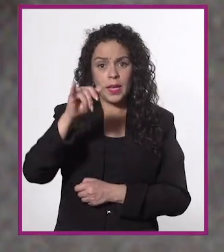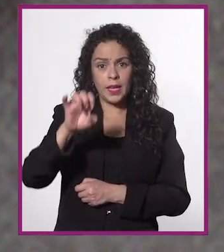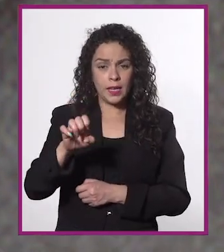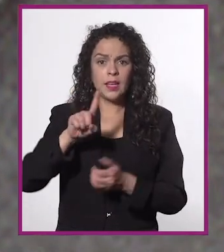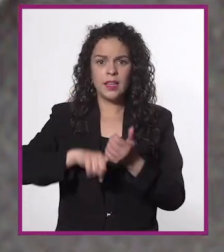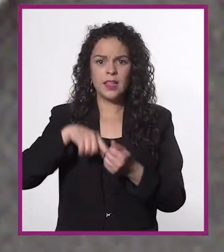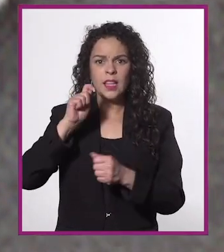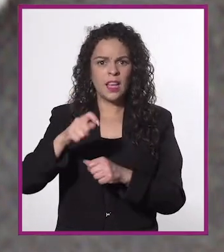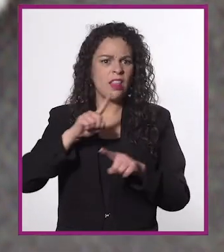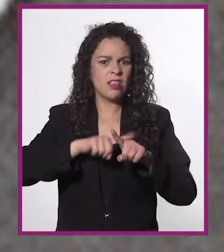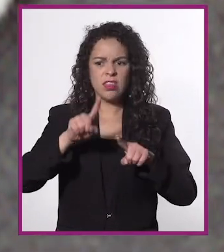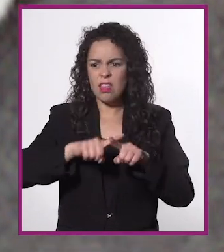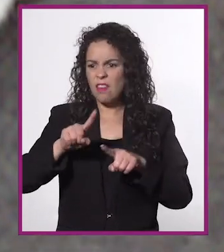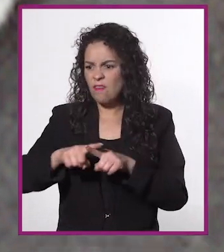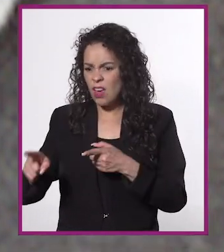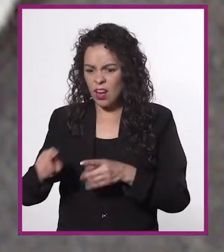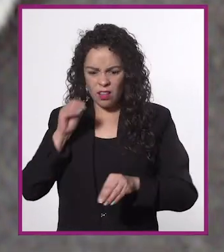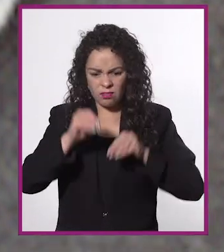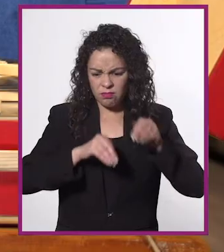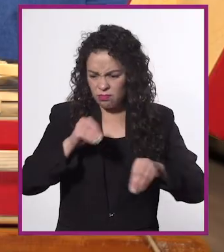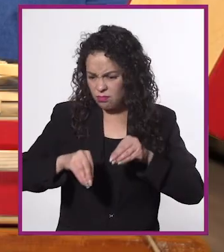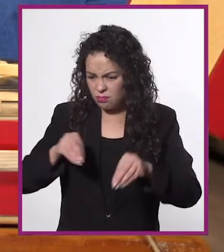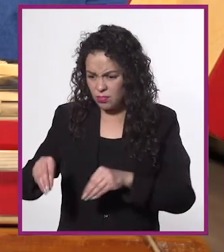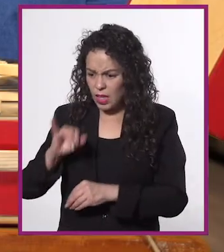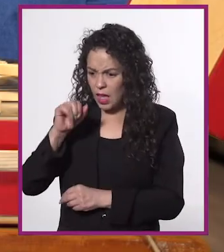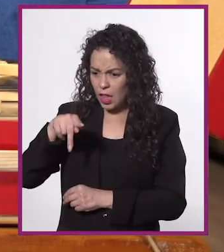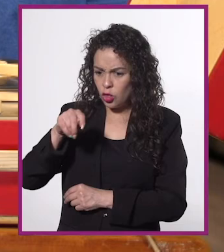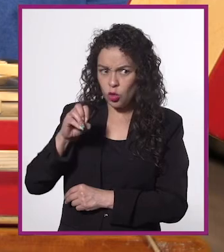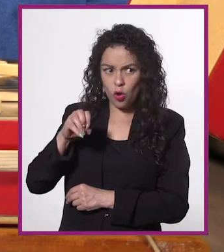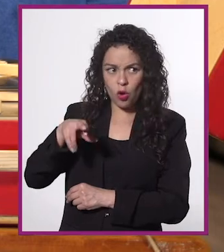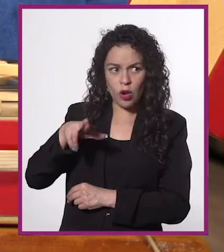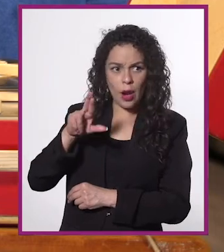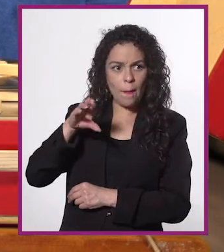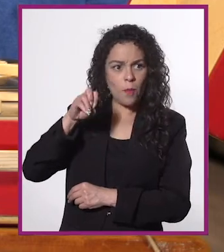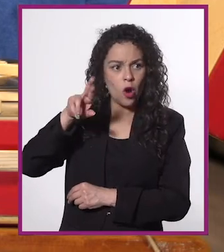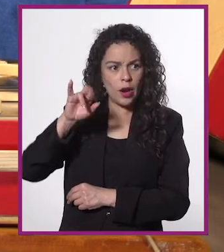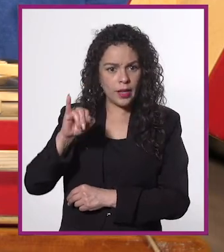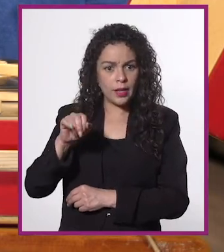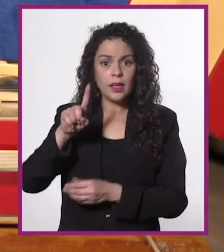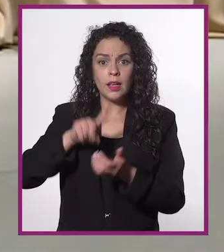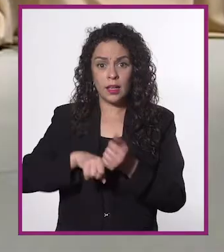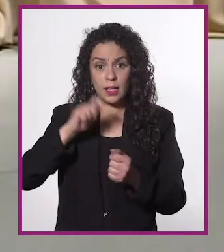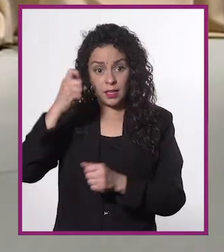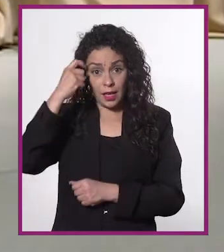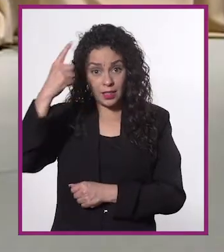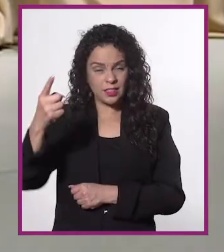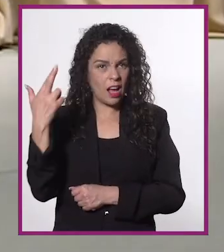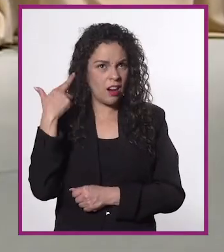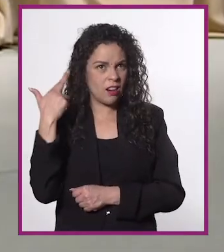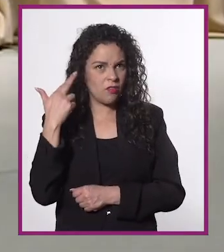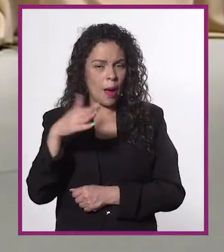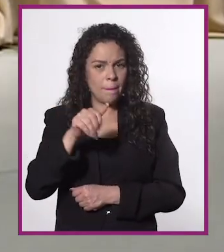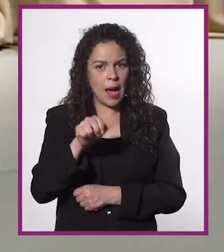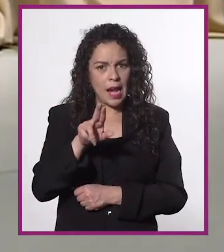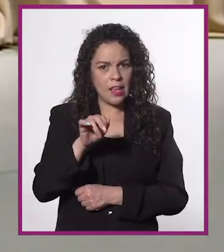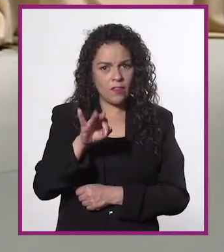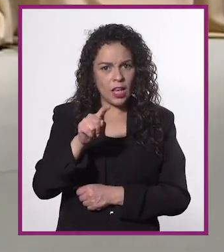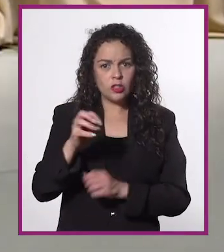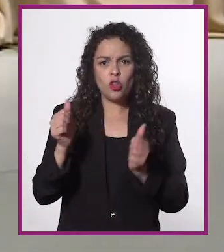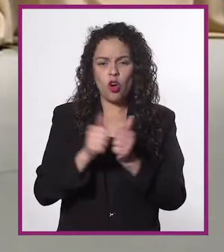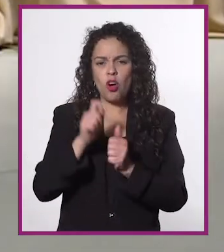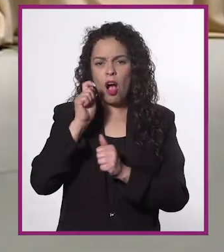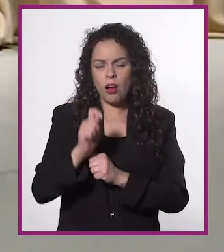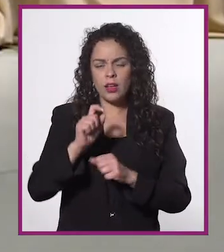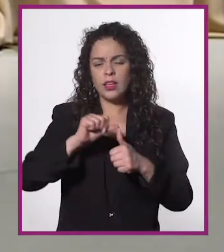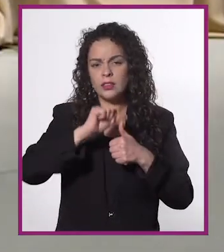de instrumentos llamados intonarumori. Autor del Manifiesto de los Ruidos como parte del movimiento artístico conocido